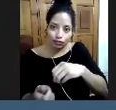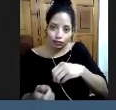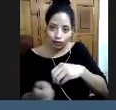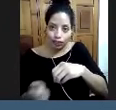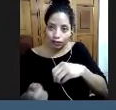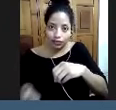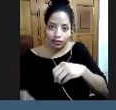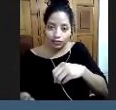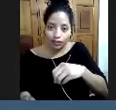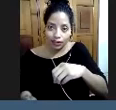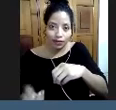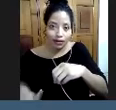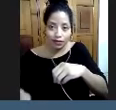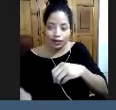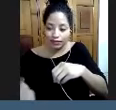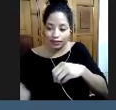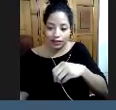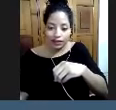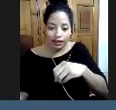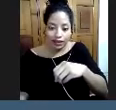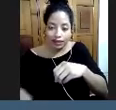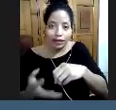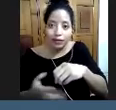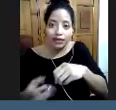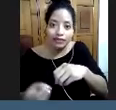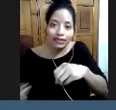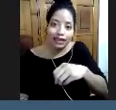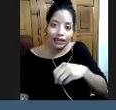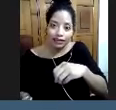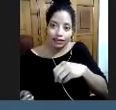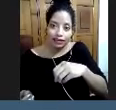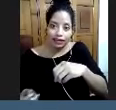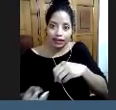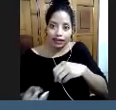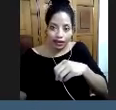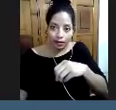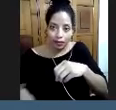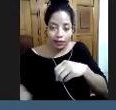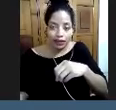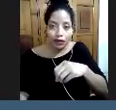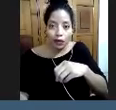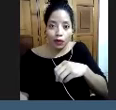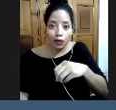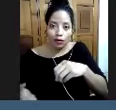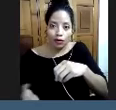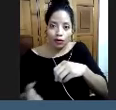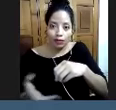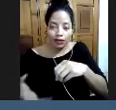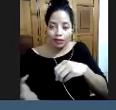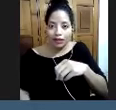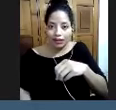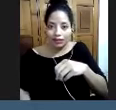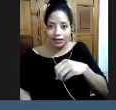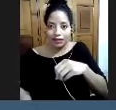de sus hijos y de sus hijas para que puedan hacer, para que puedan recibir la clase de manera conjunta